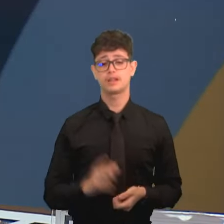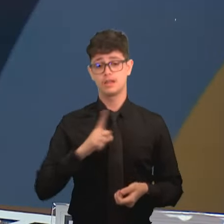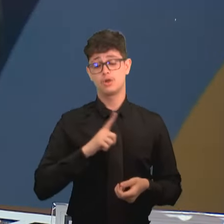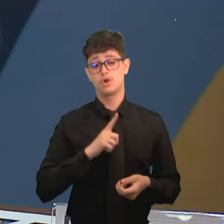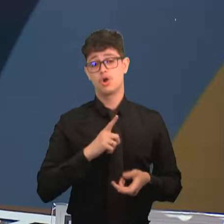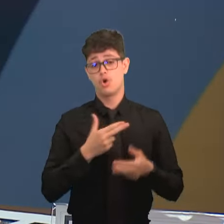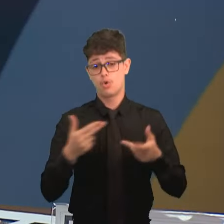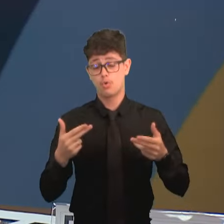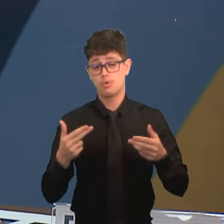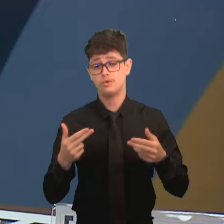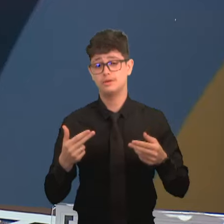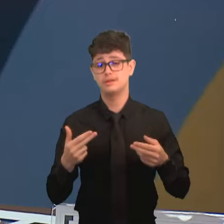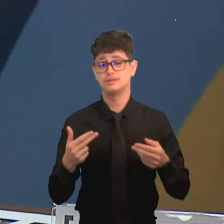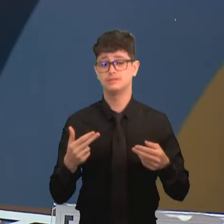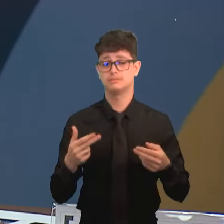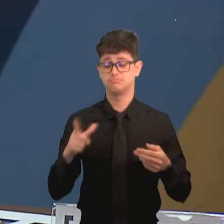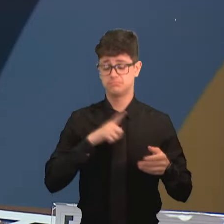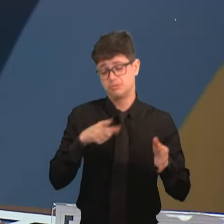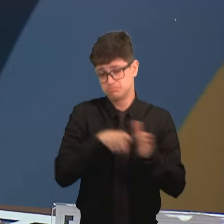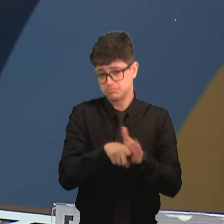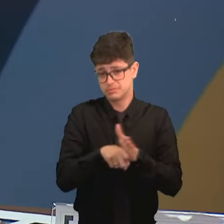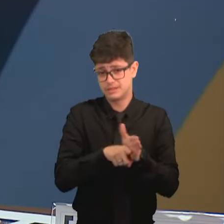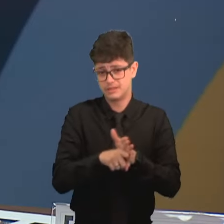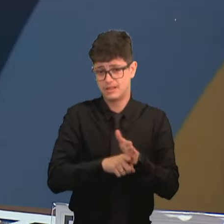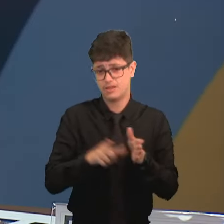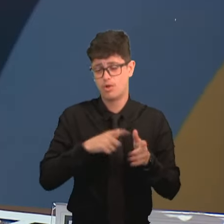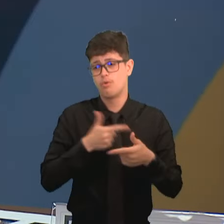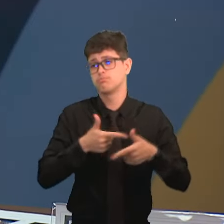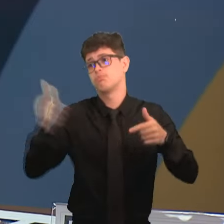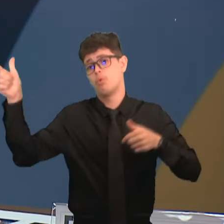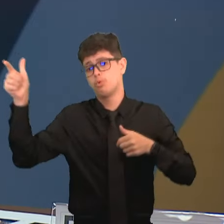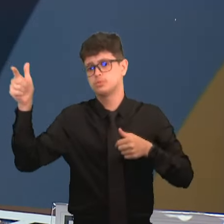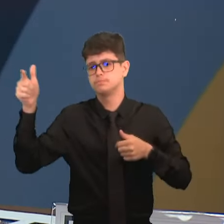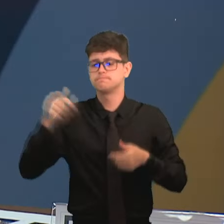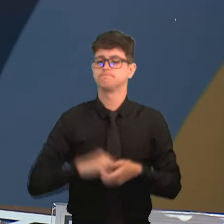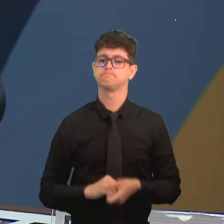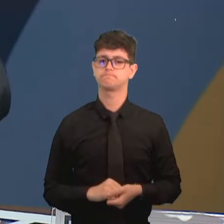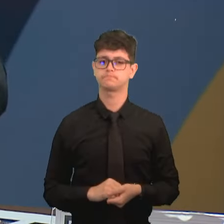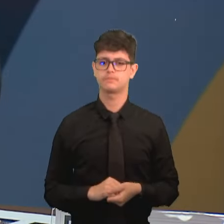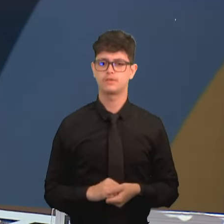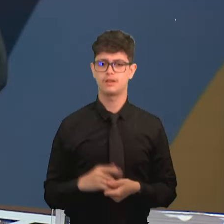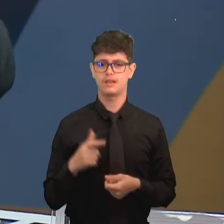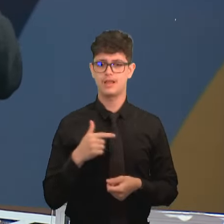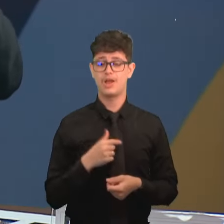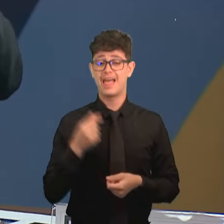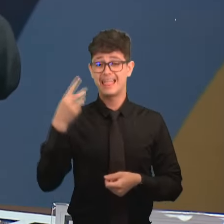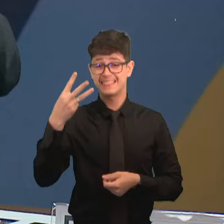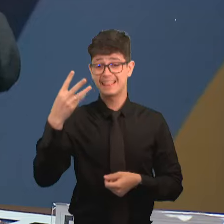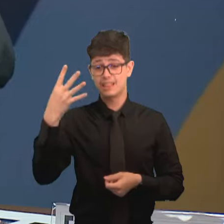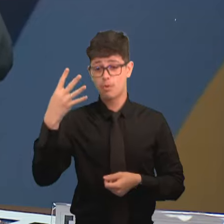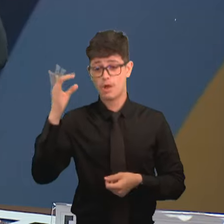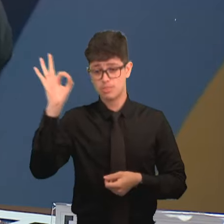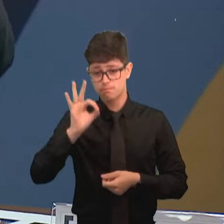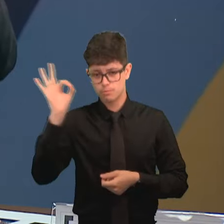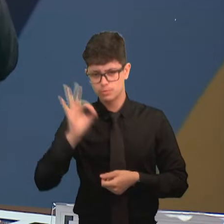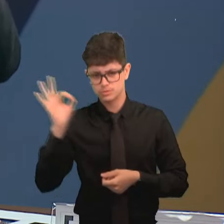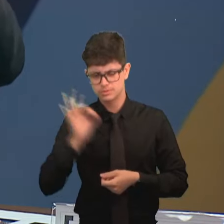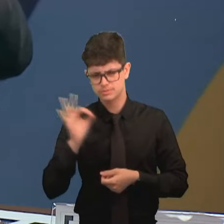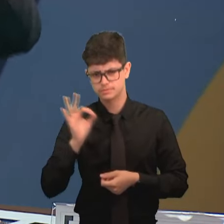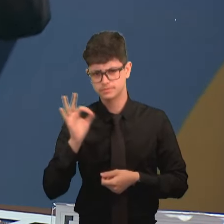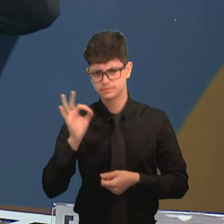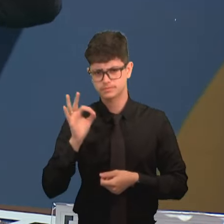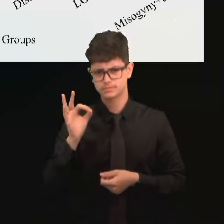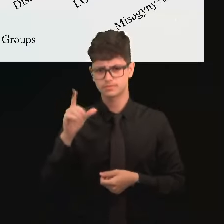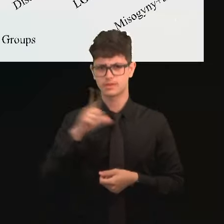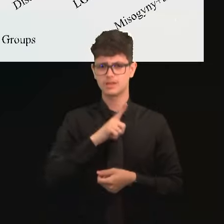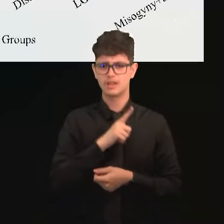Y esa es una cosa que vemos en varios otros escenarios también y observamos en este caso más o menos 34% de